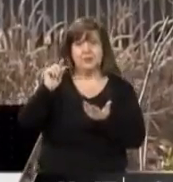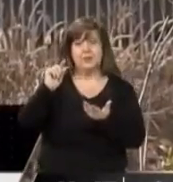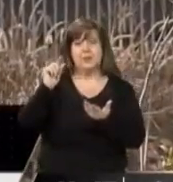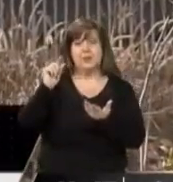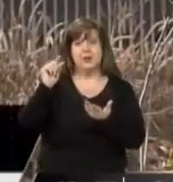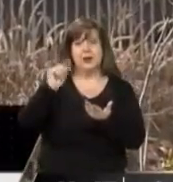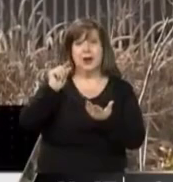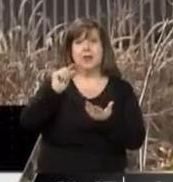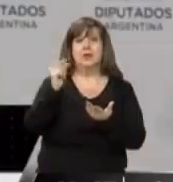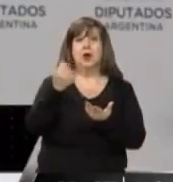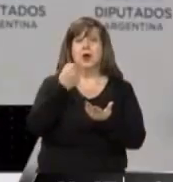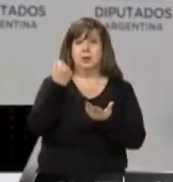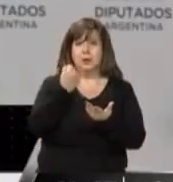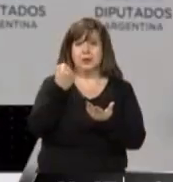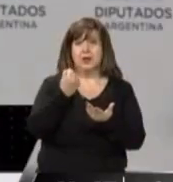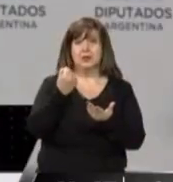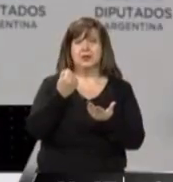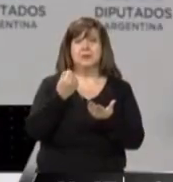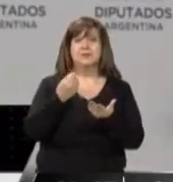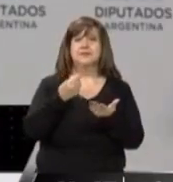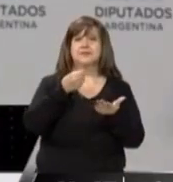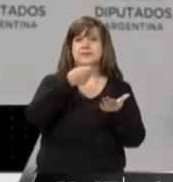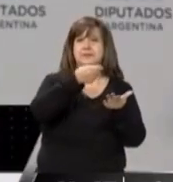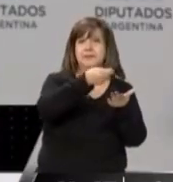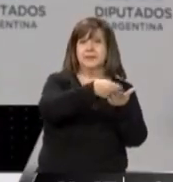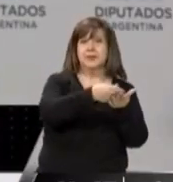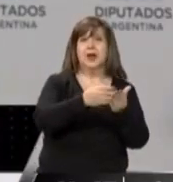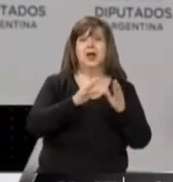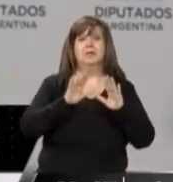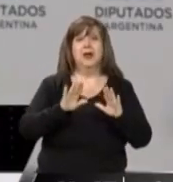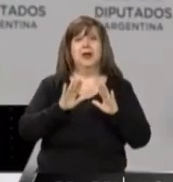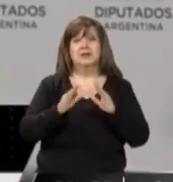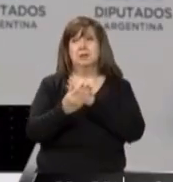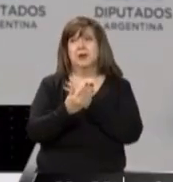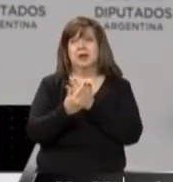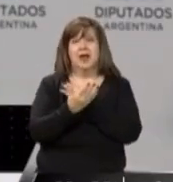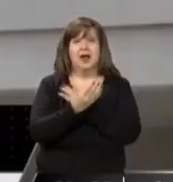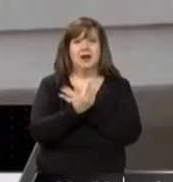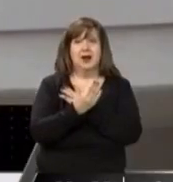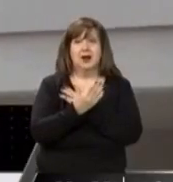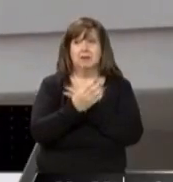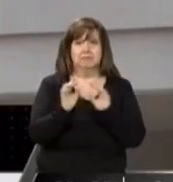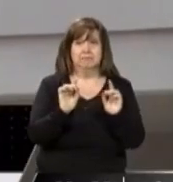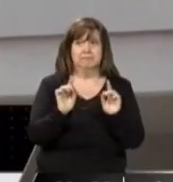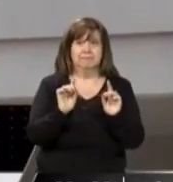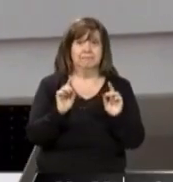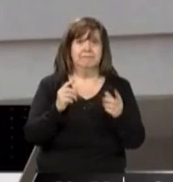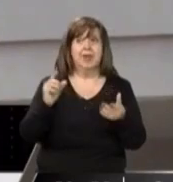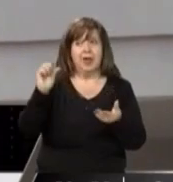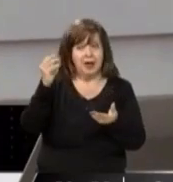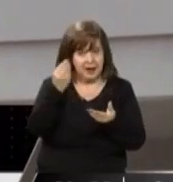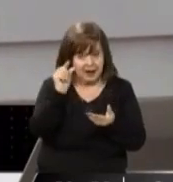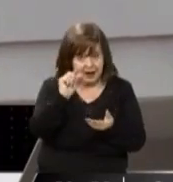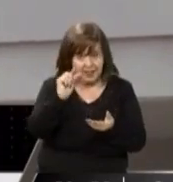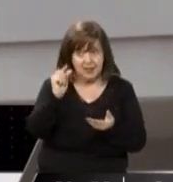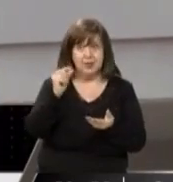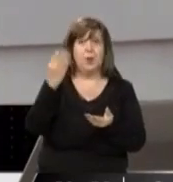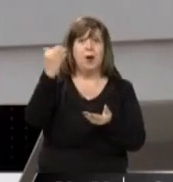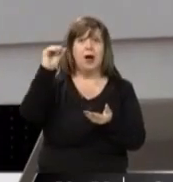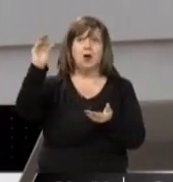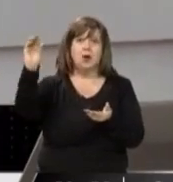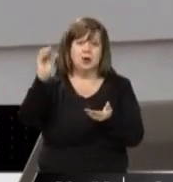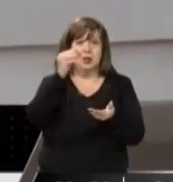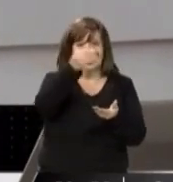que vender la propiedad Porque no la pueden pagar y en a su vez generar una esperanza para los inquilinos en que recuperemos el crédito hipotecario